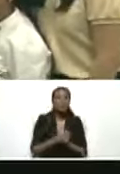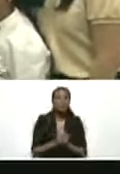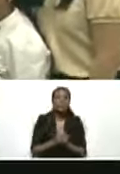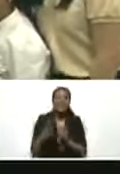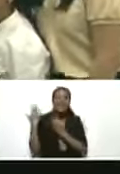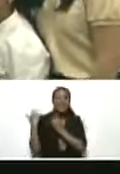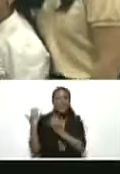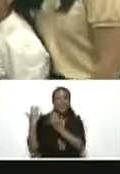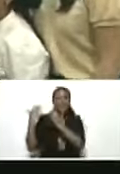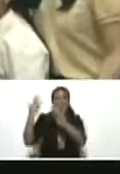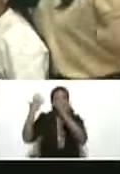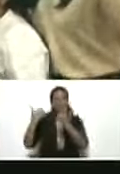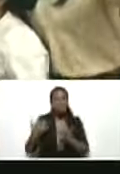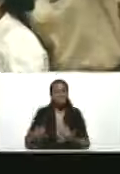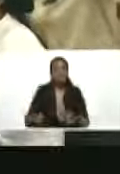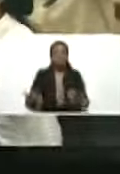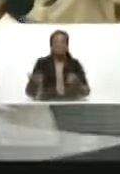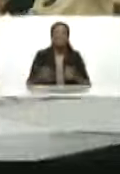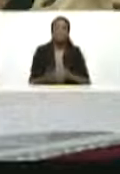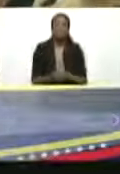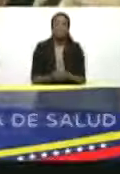esperanza está